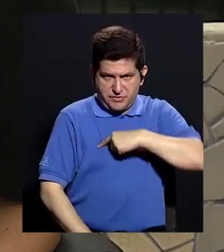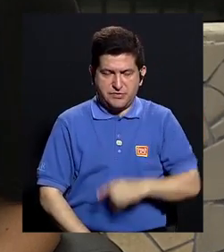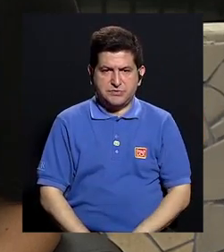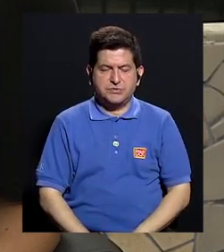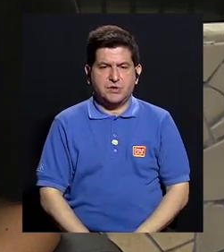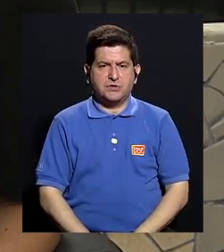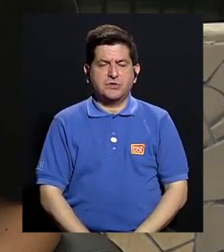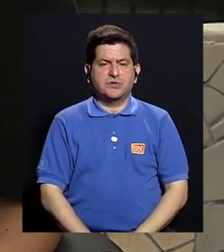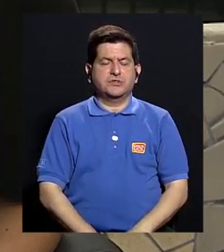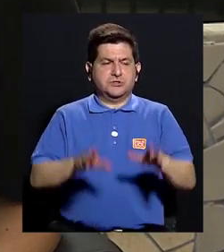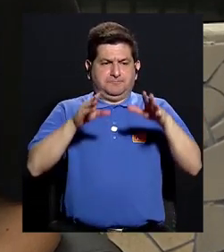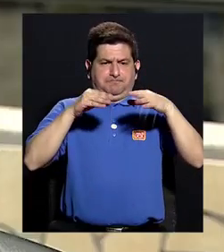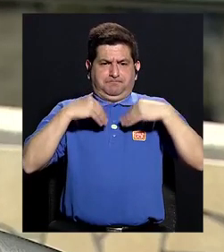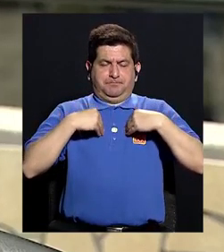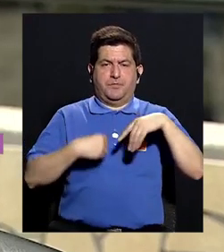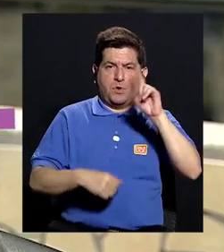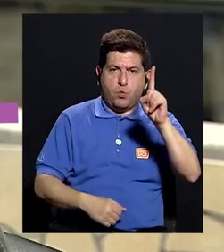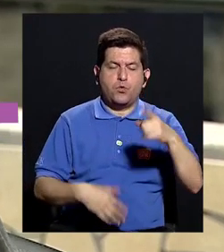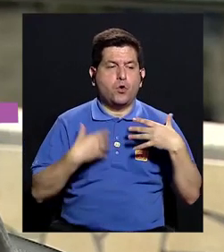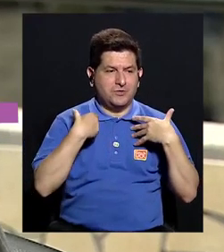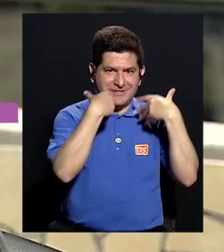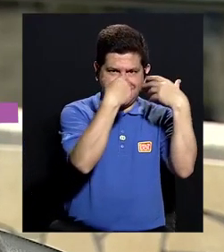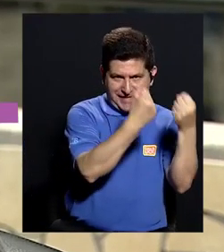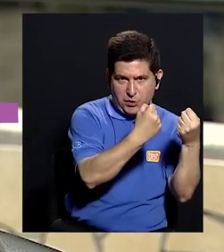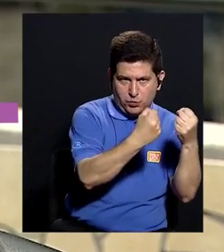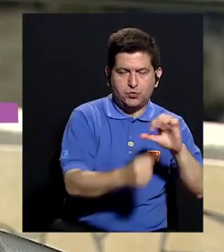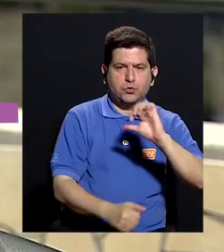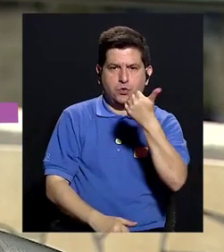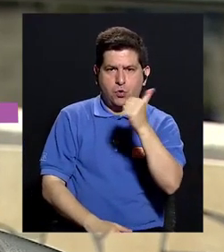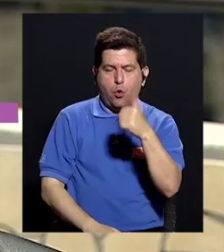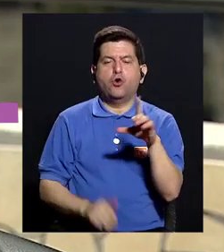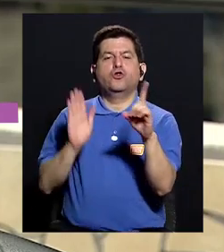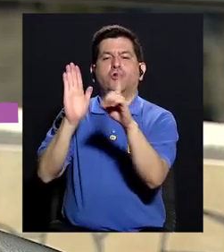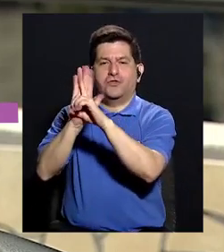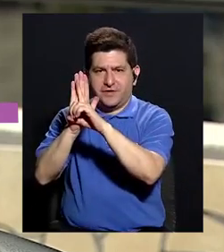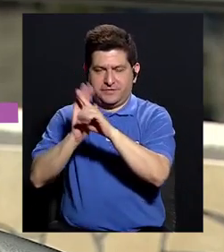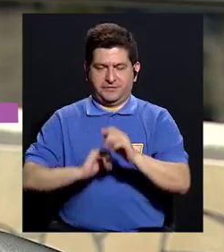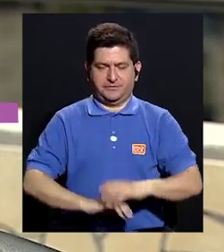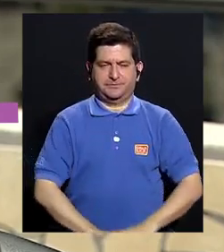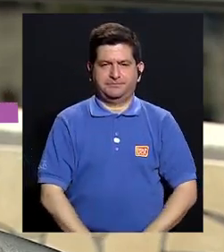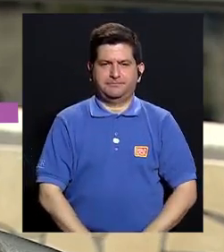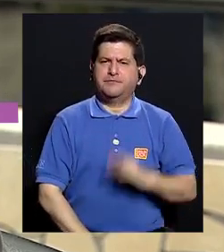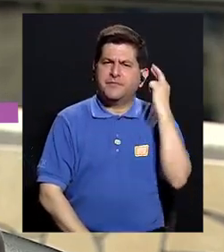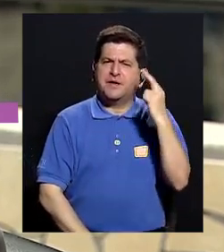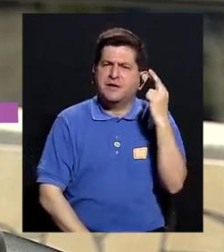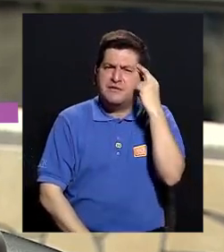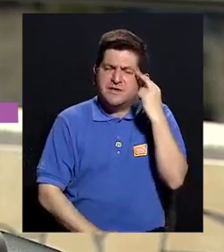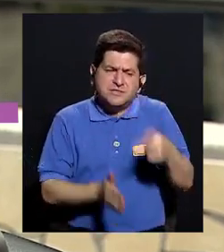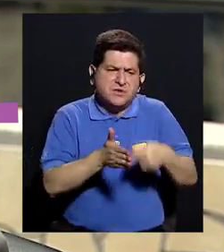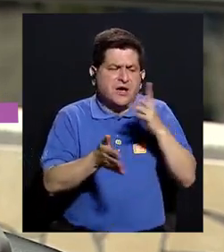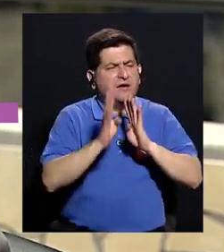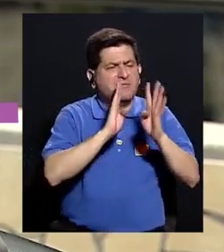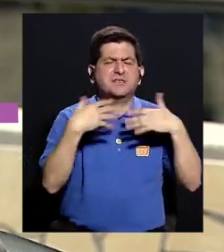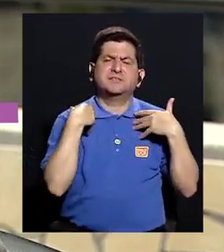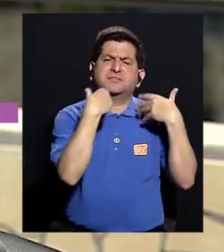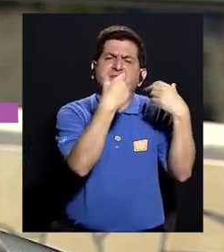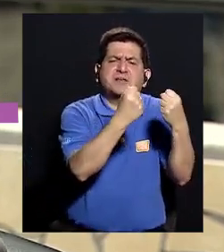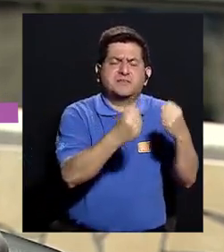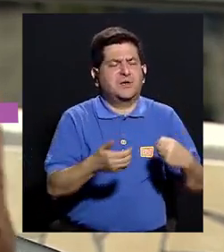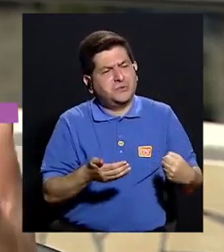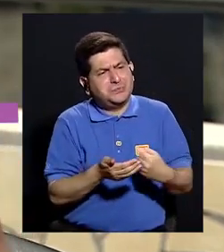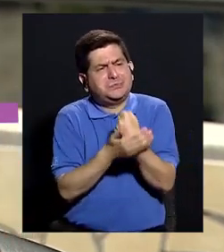hacer nuestros otra vez. Uno es el de salud y otro el de derecho. Porque a veces, cuando hablamos de